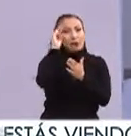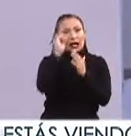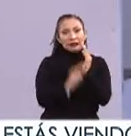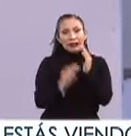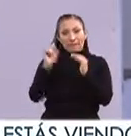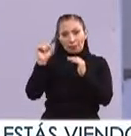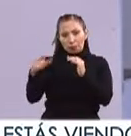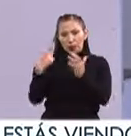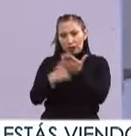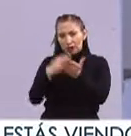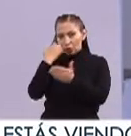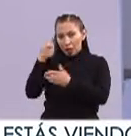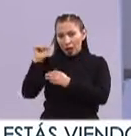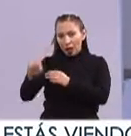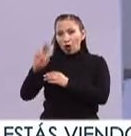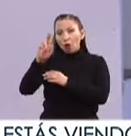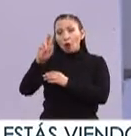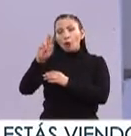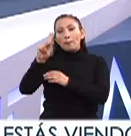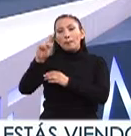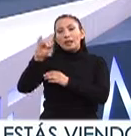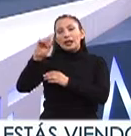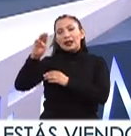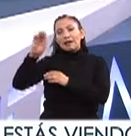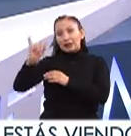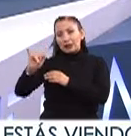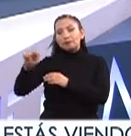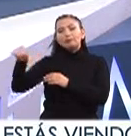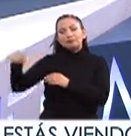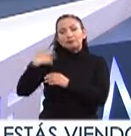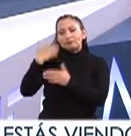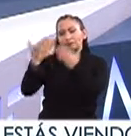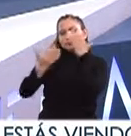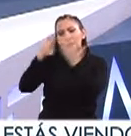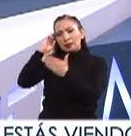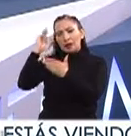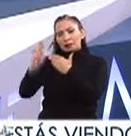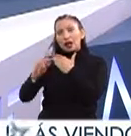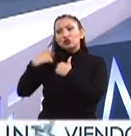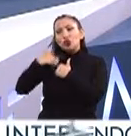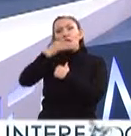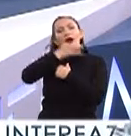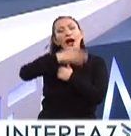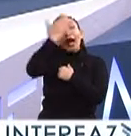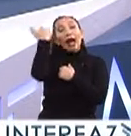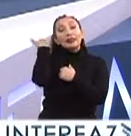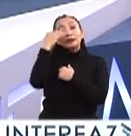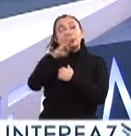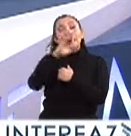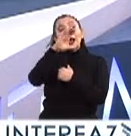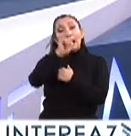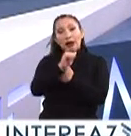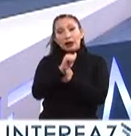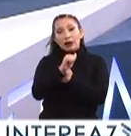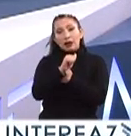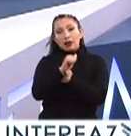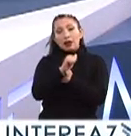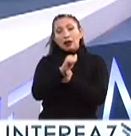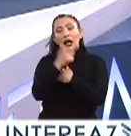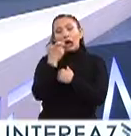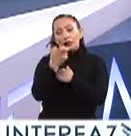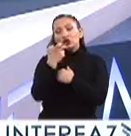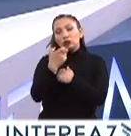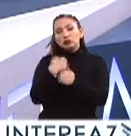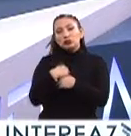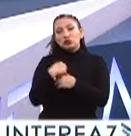en la misma institución, en UPIBI, ya estaba informado sobre la beca. Y eso